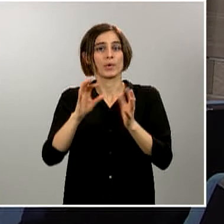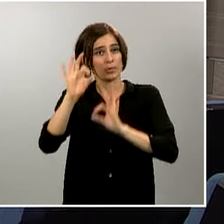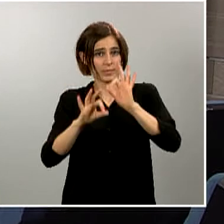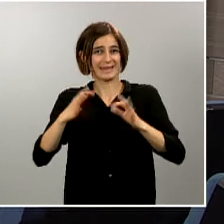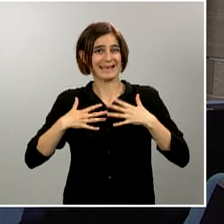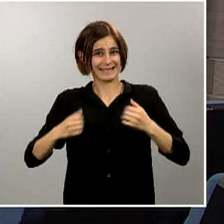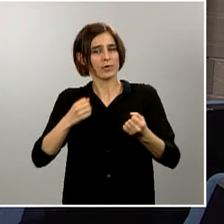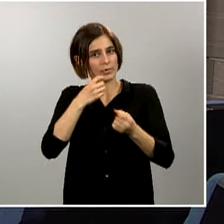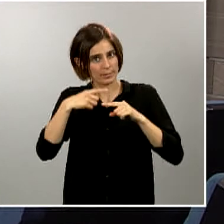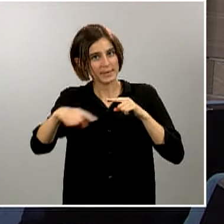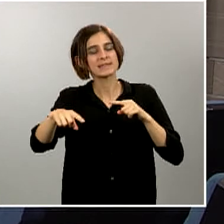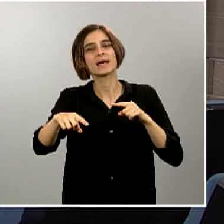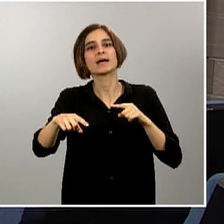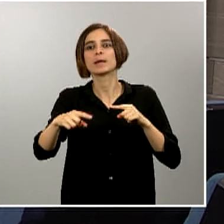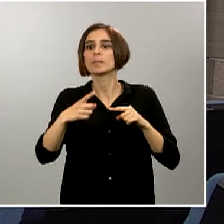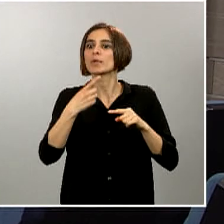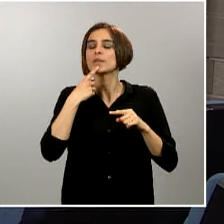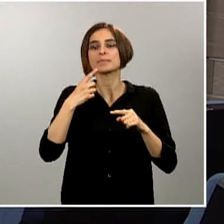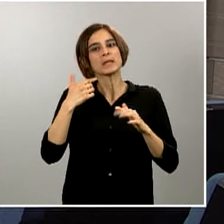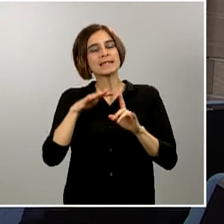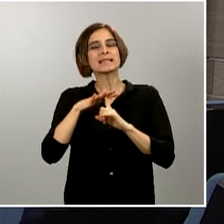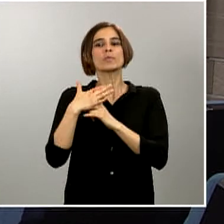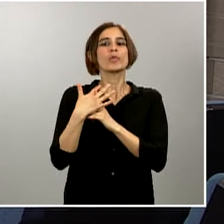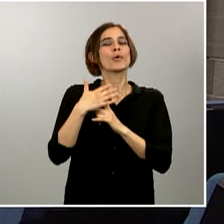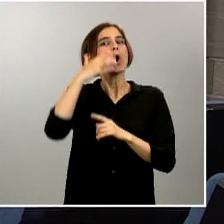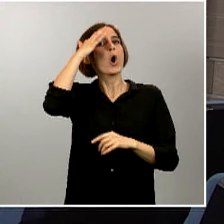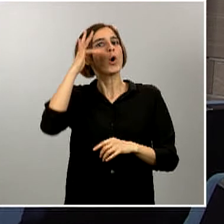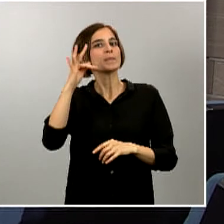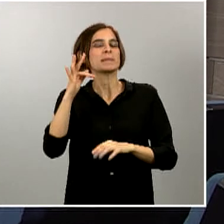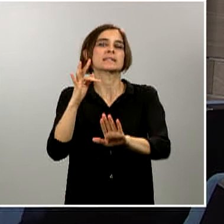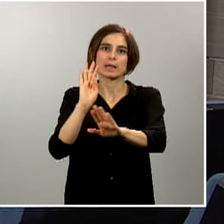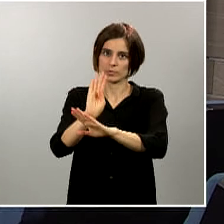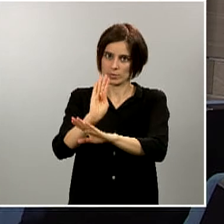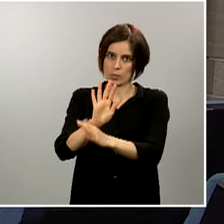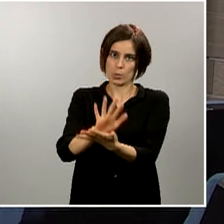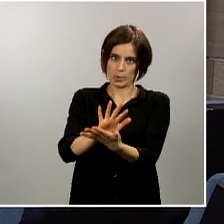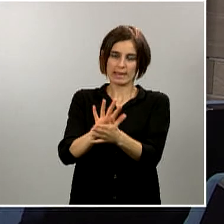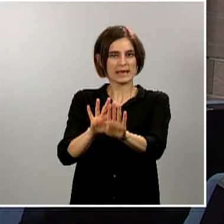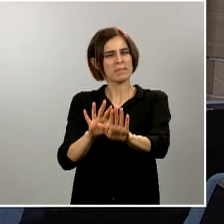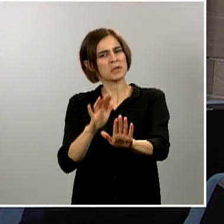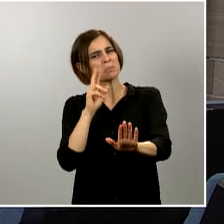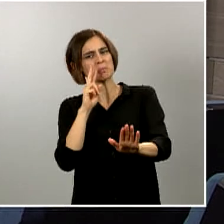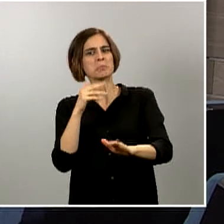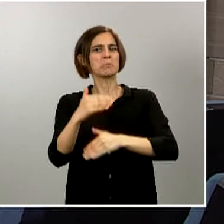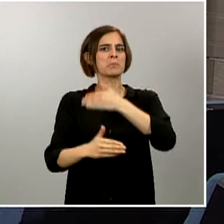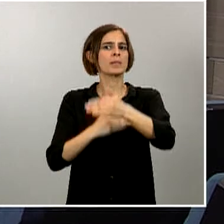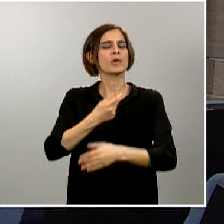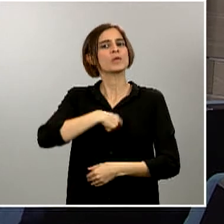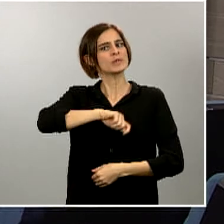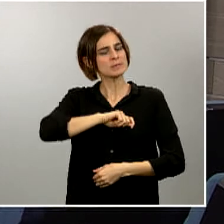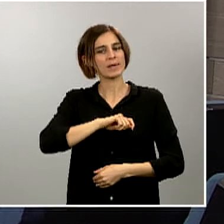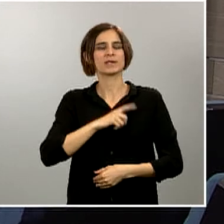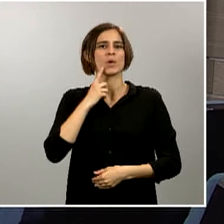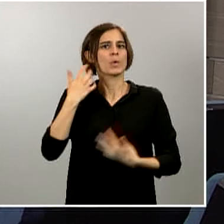es prudentemente optimista, cómo está evolucionando en España y valorando el papel de los sanitarios y de la ciudadanía en